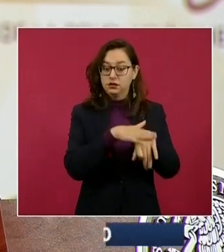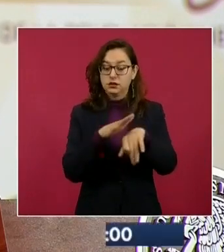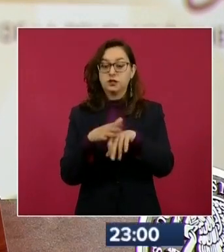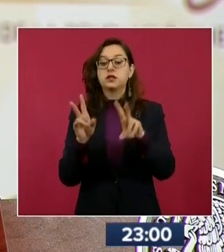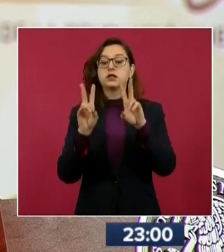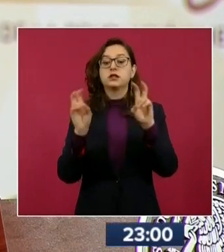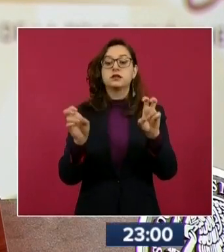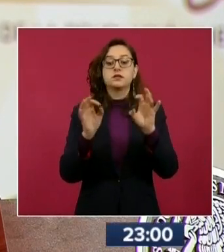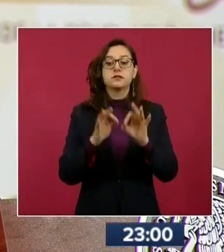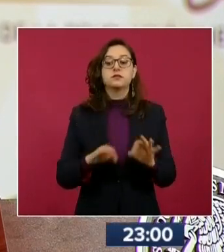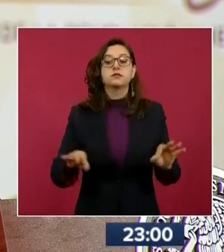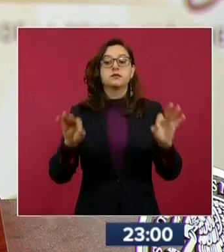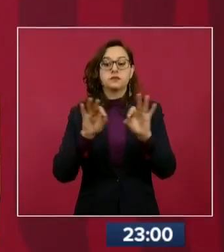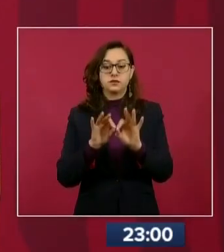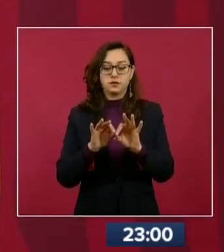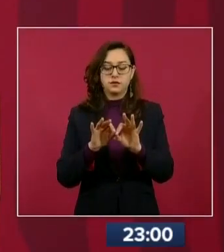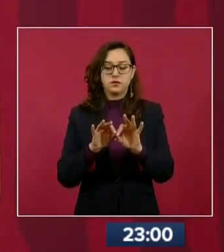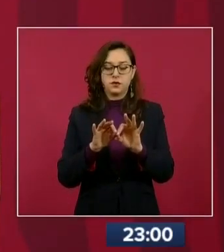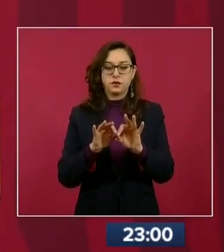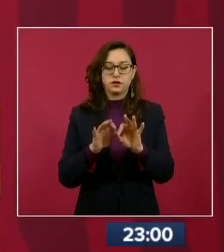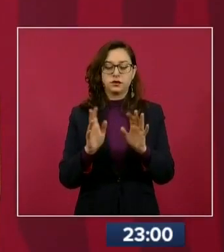que no vamos a tener problemas